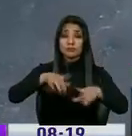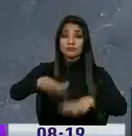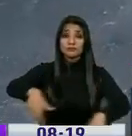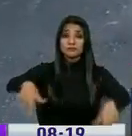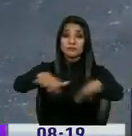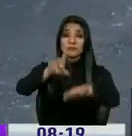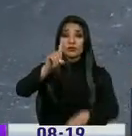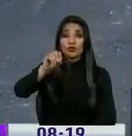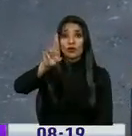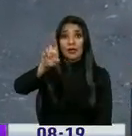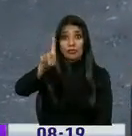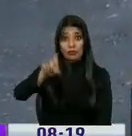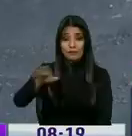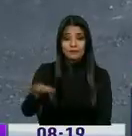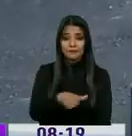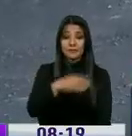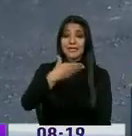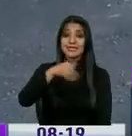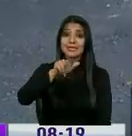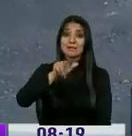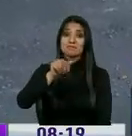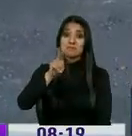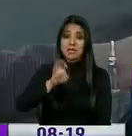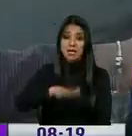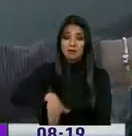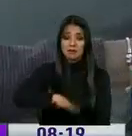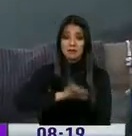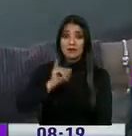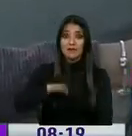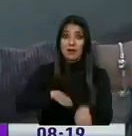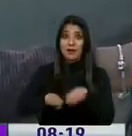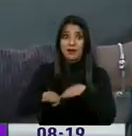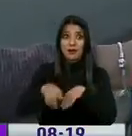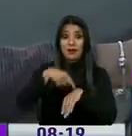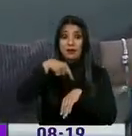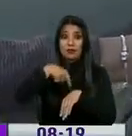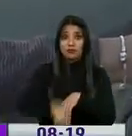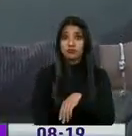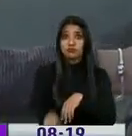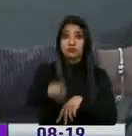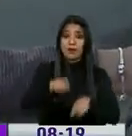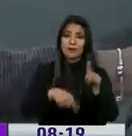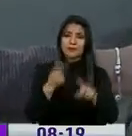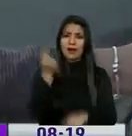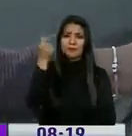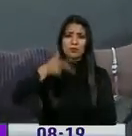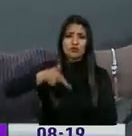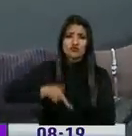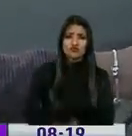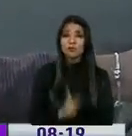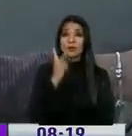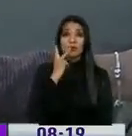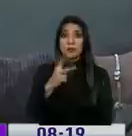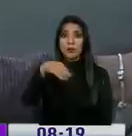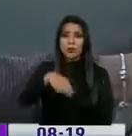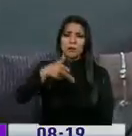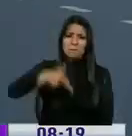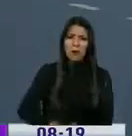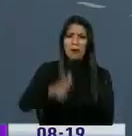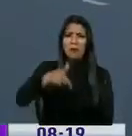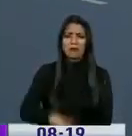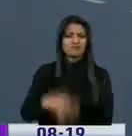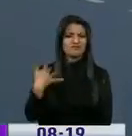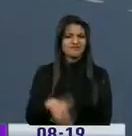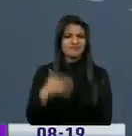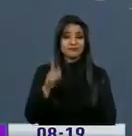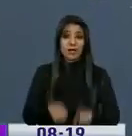zonas del Dorado e Chimbía con la avenida Velasco Ibarra. Los carros bajan a veces a gran velocidad y se hunden en esos